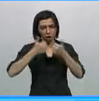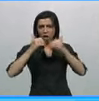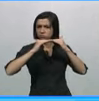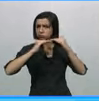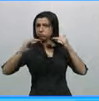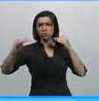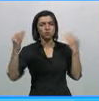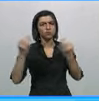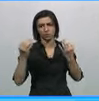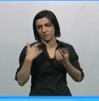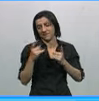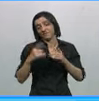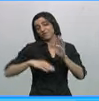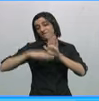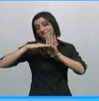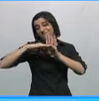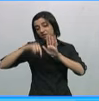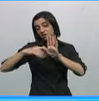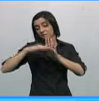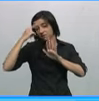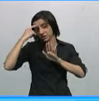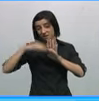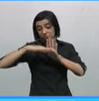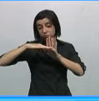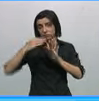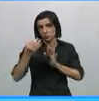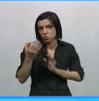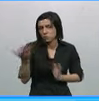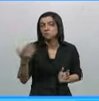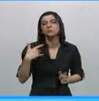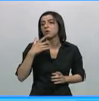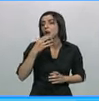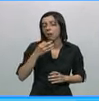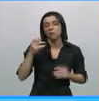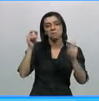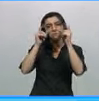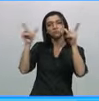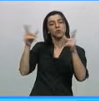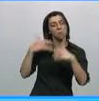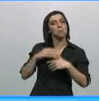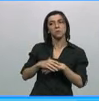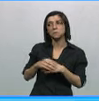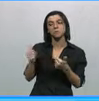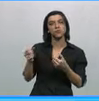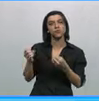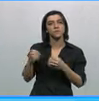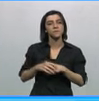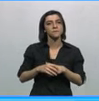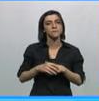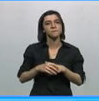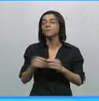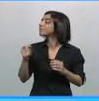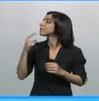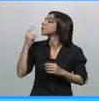puesto donde está lo indica, así que realmente ha sido una buena sorpresa. ¿Y de la intensidad con la que vive los